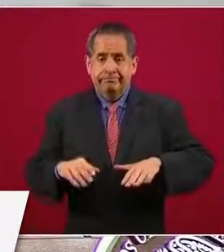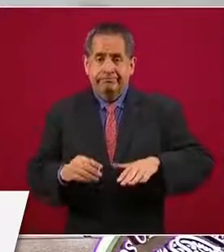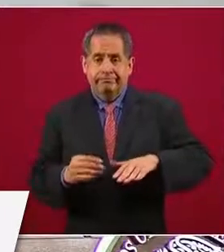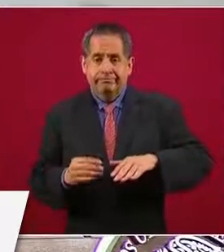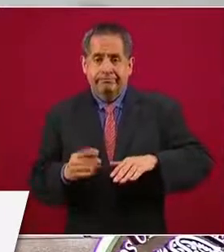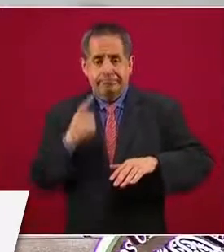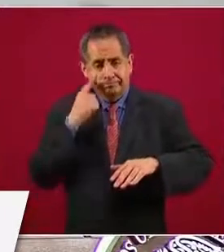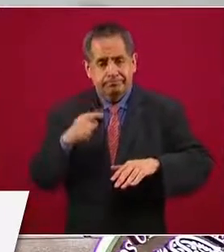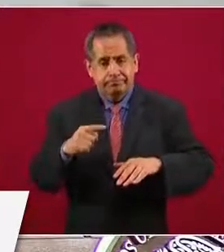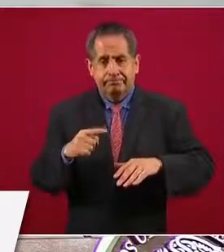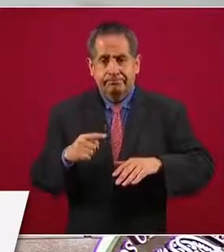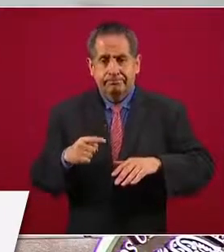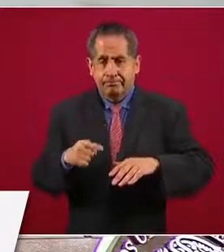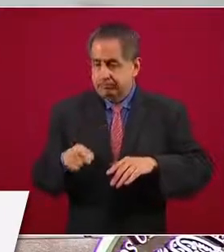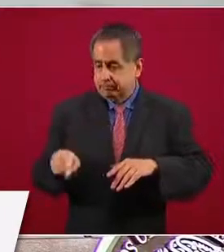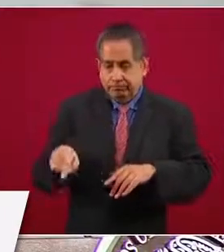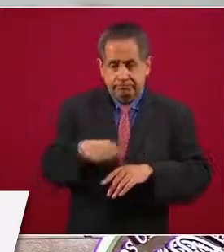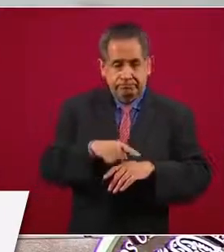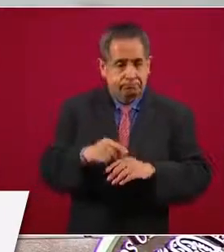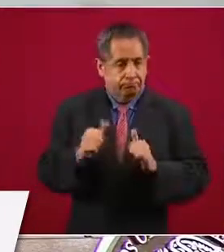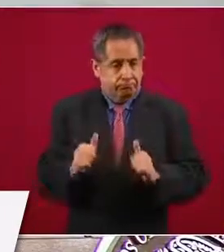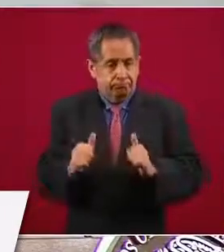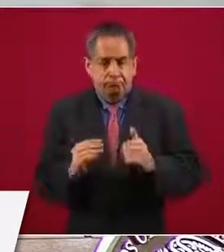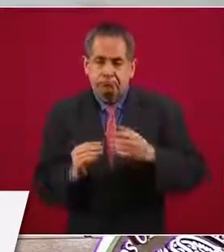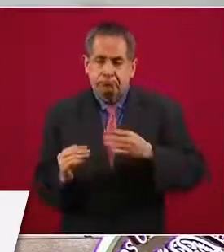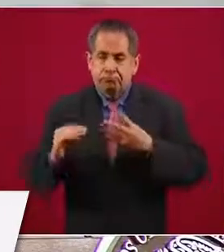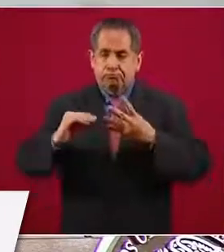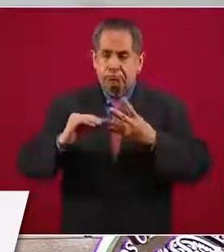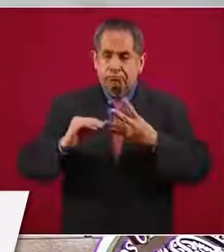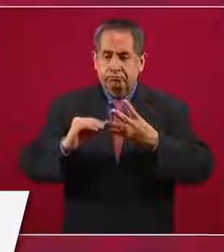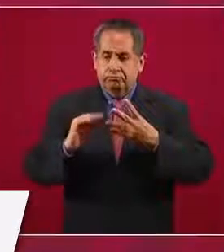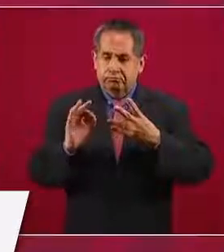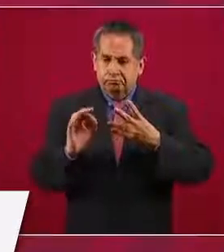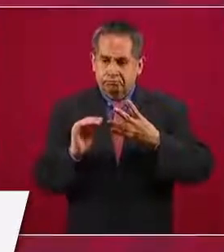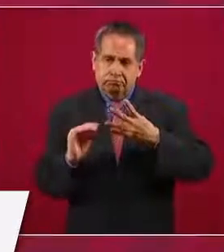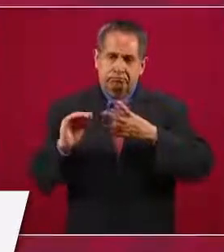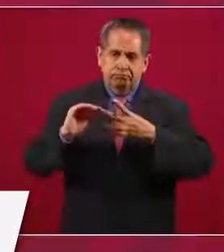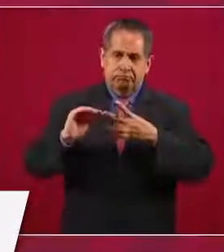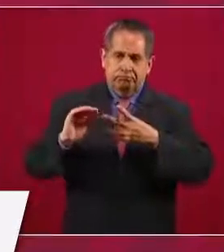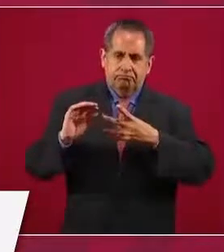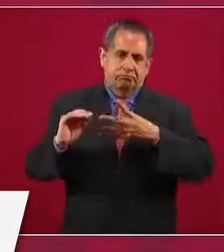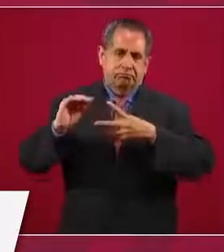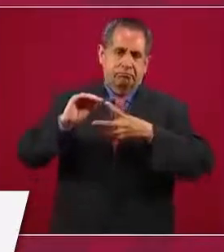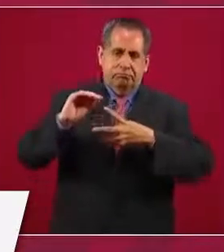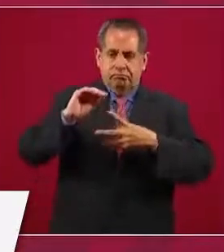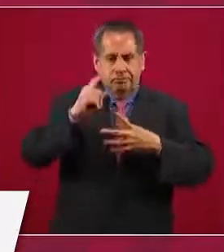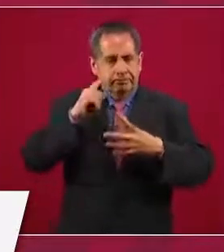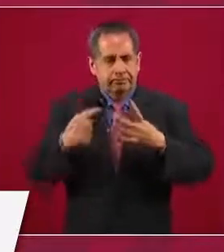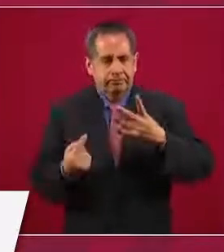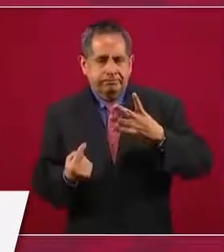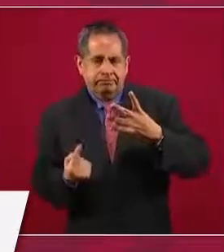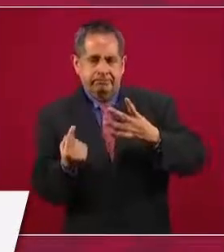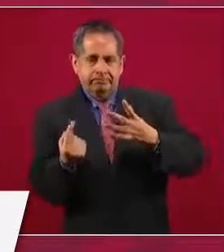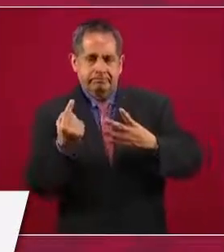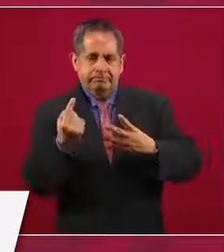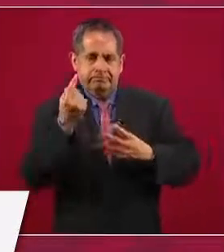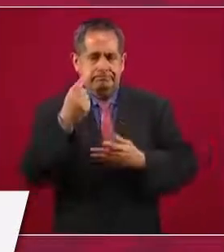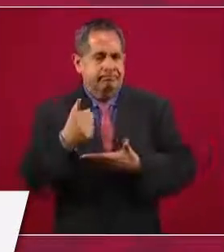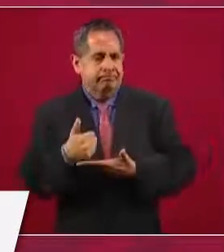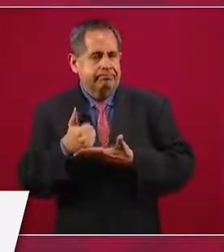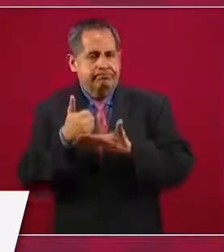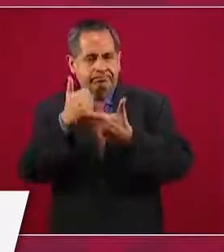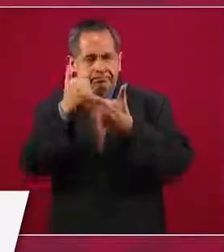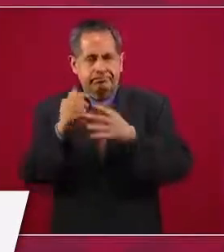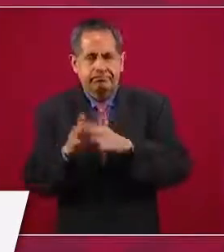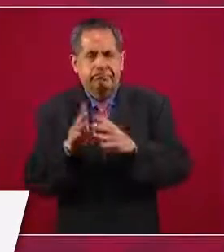aportar recursos de abajo hacia arriba hasta donde lleguemos de abajo de la